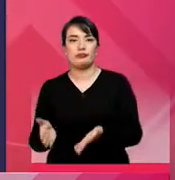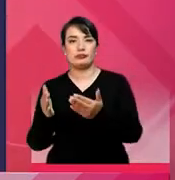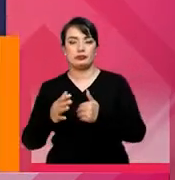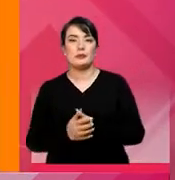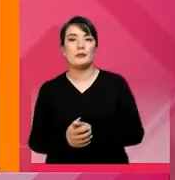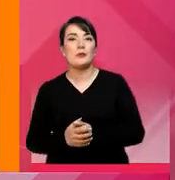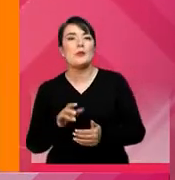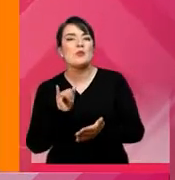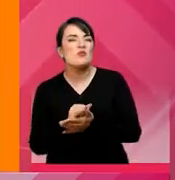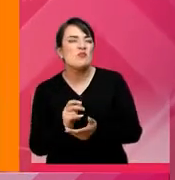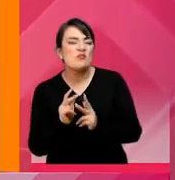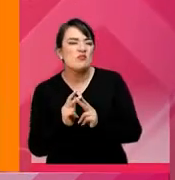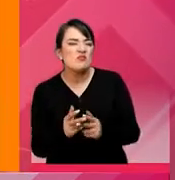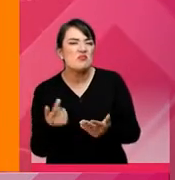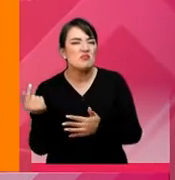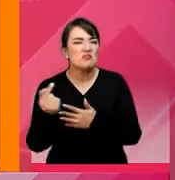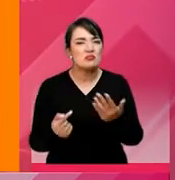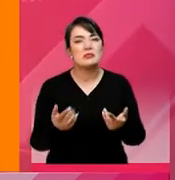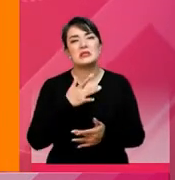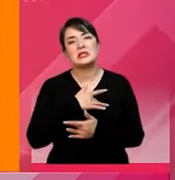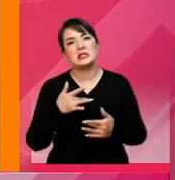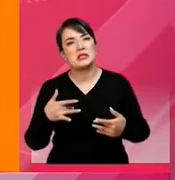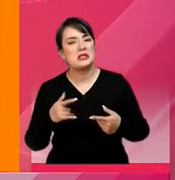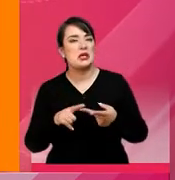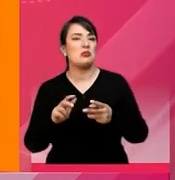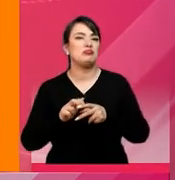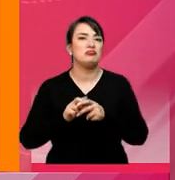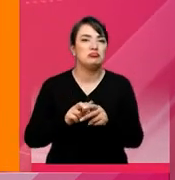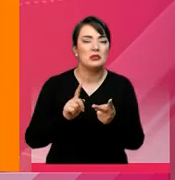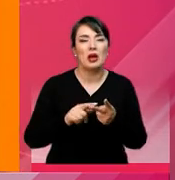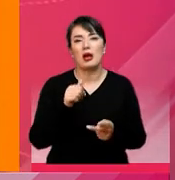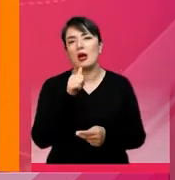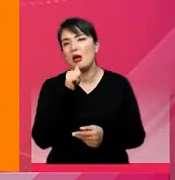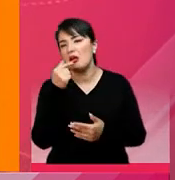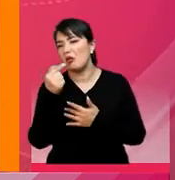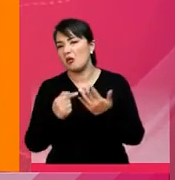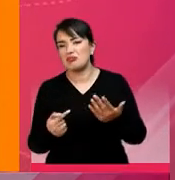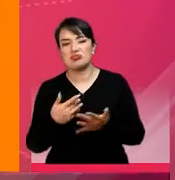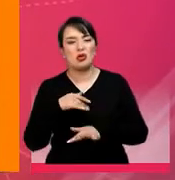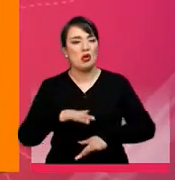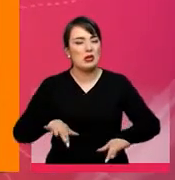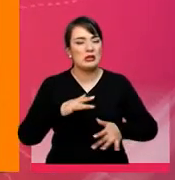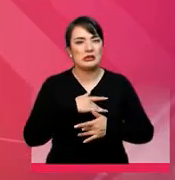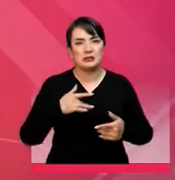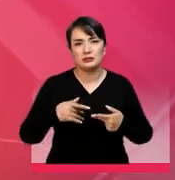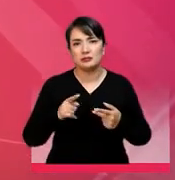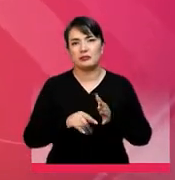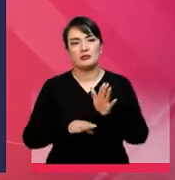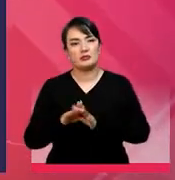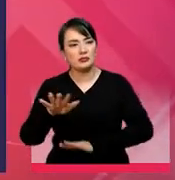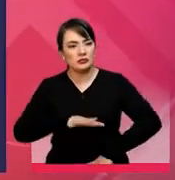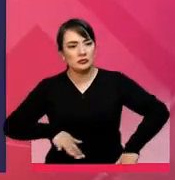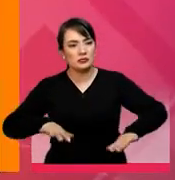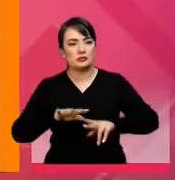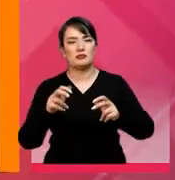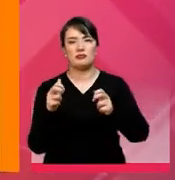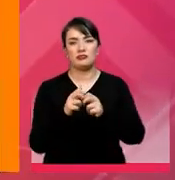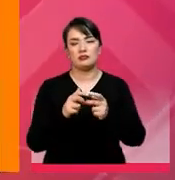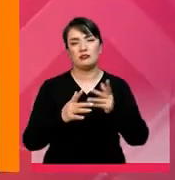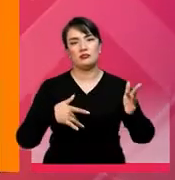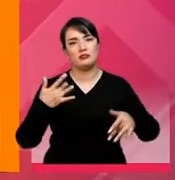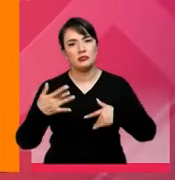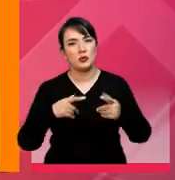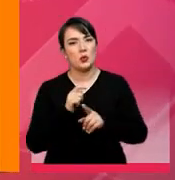podrán ser invertidos en salud transporte agua y saneamiento básico desarrollo urbano y energético recreación deporte y